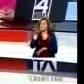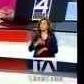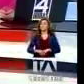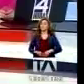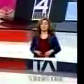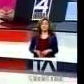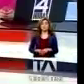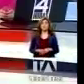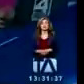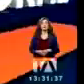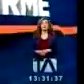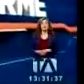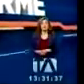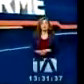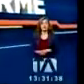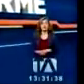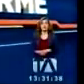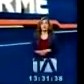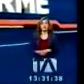informa.